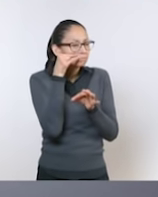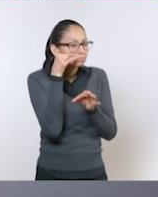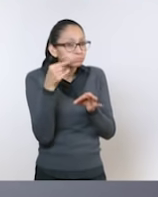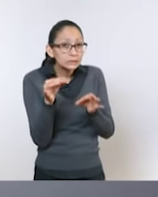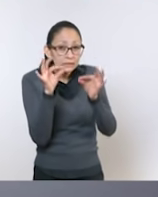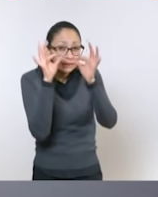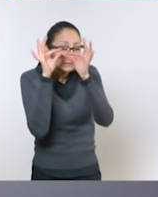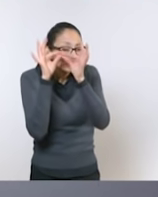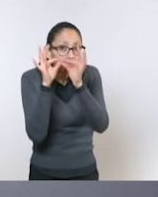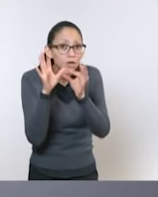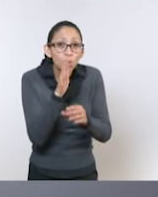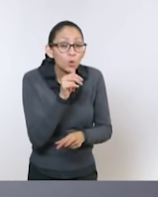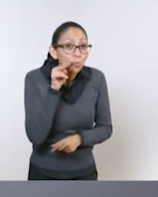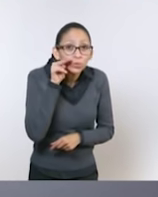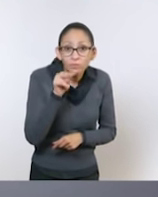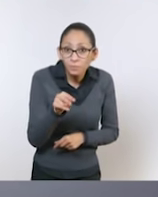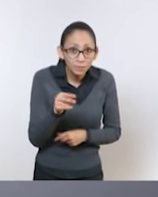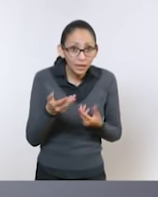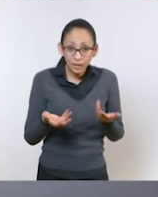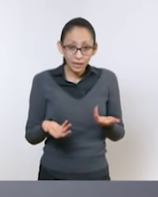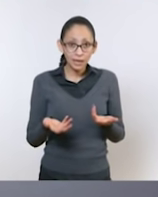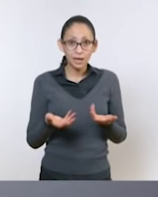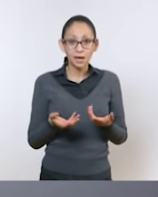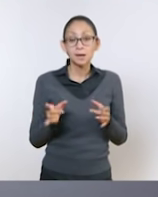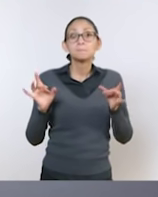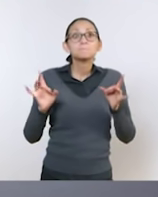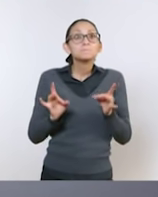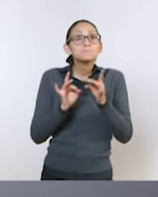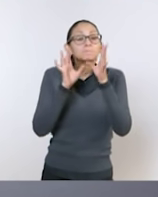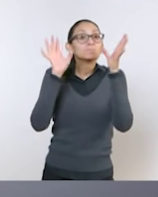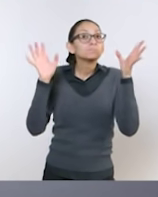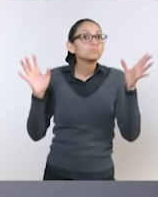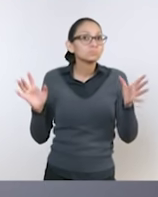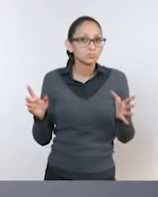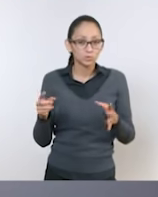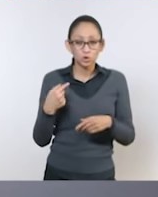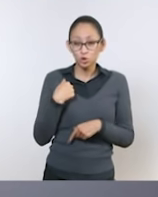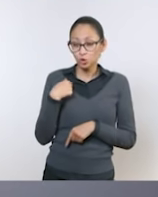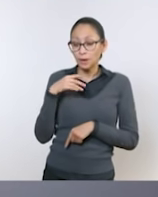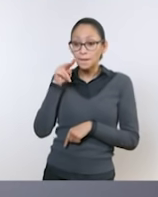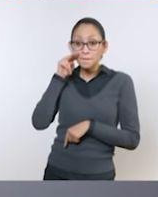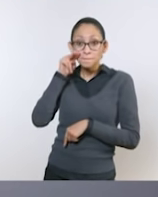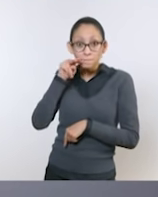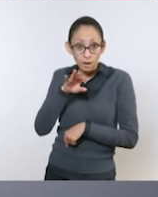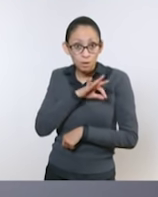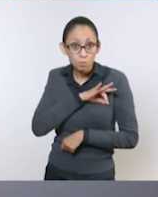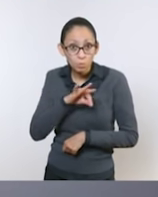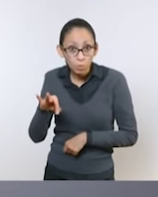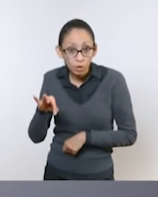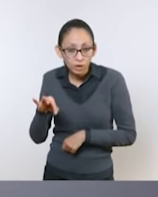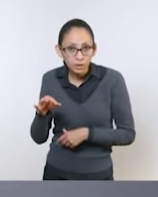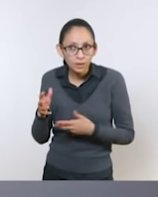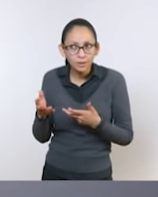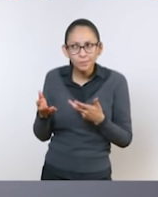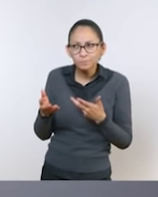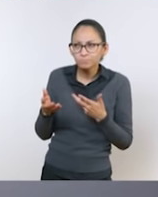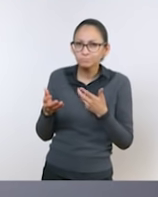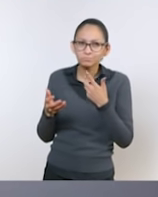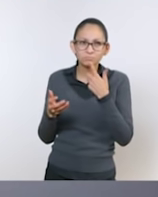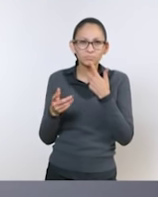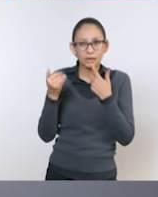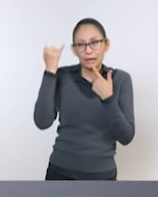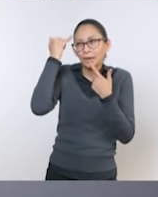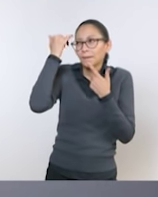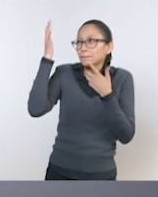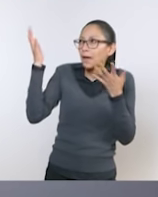son organismos tan pequeñitos que no los podemos ver a simple vista. Y si los llegásemos a ver,